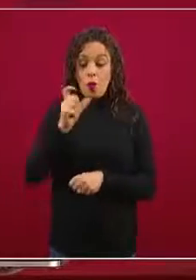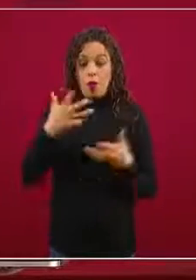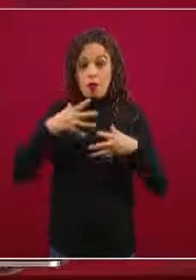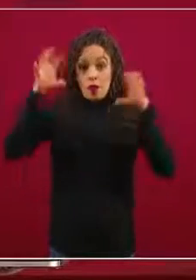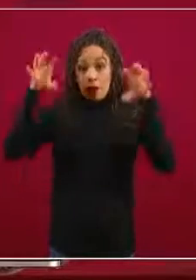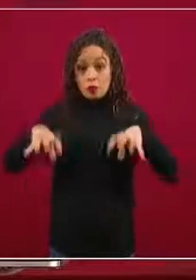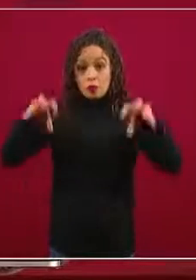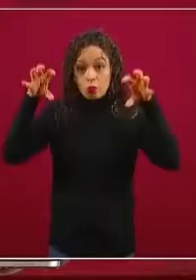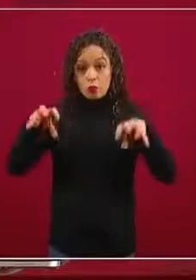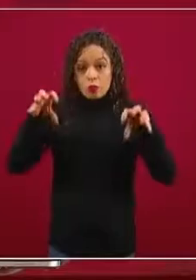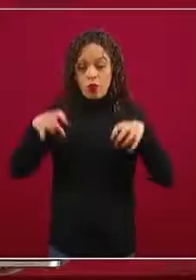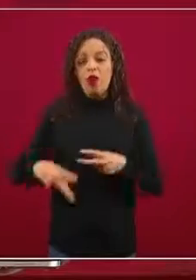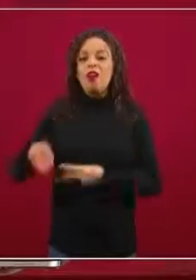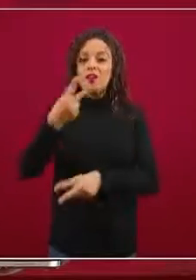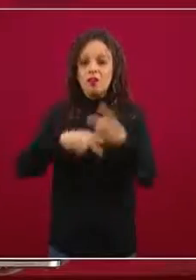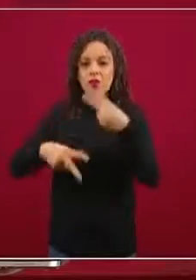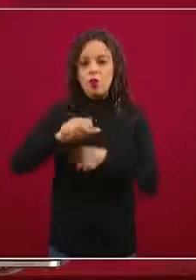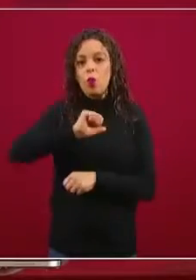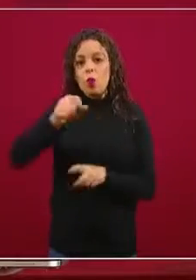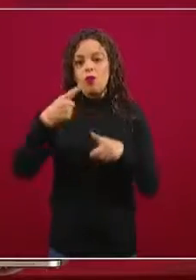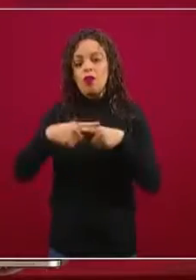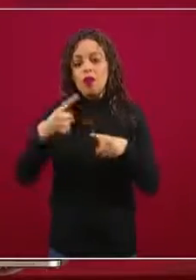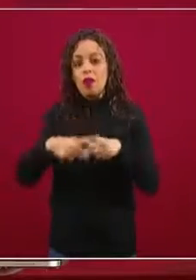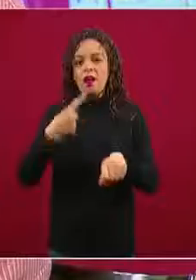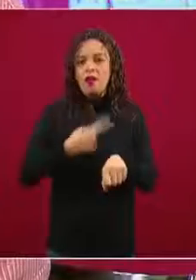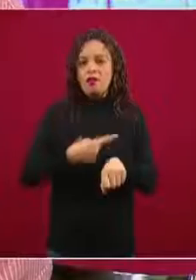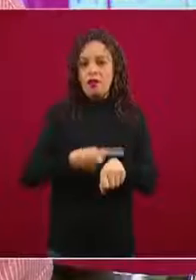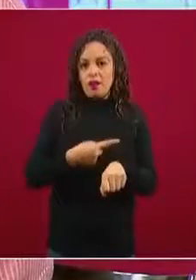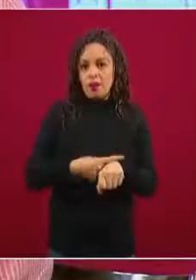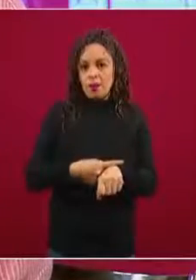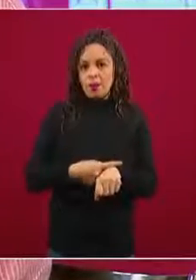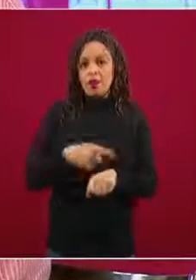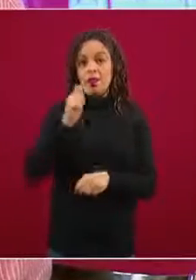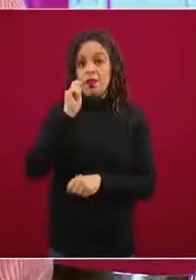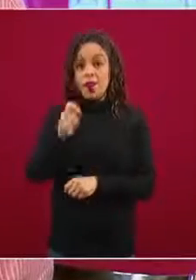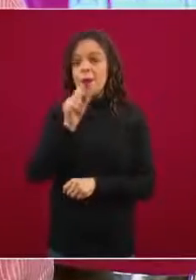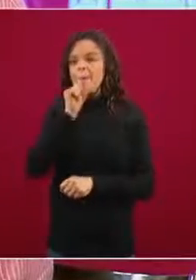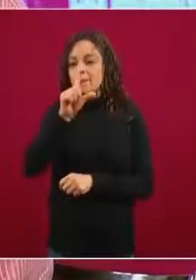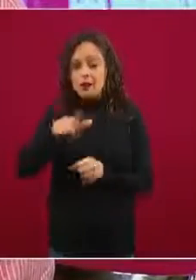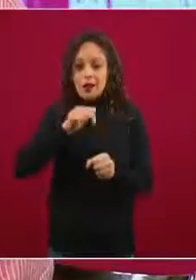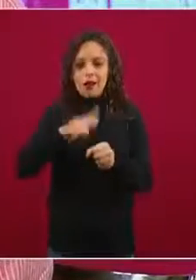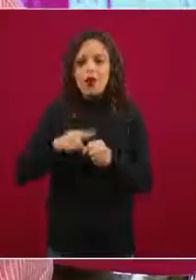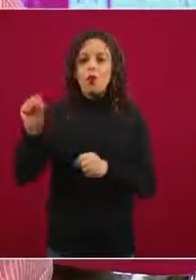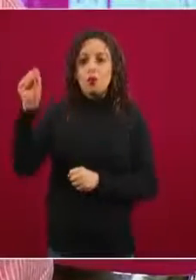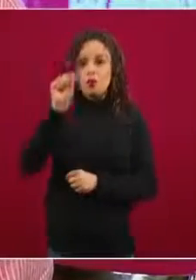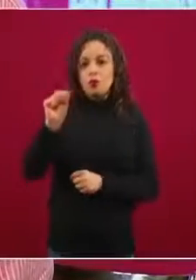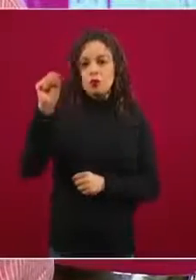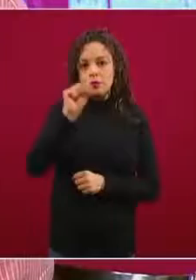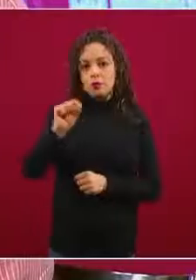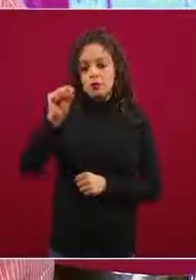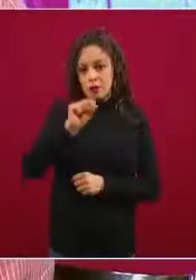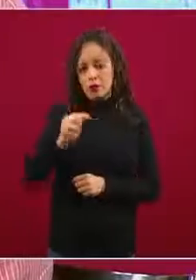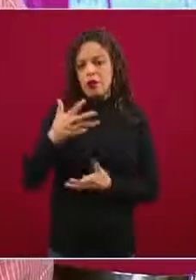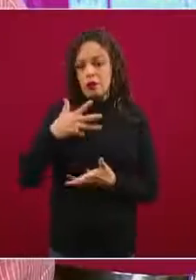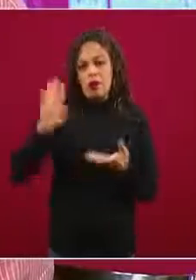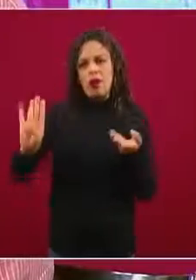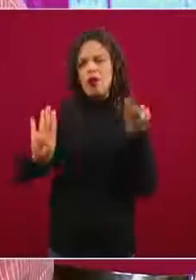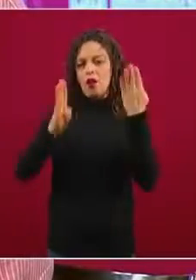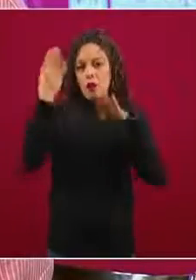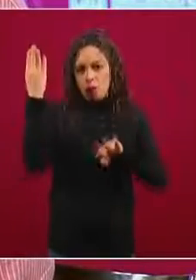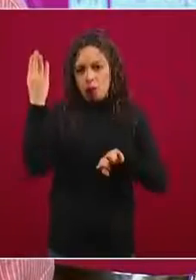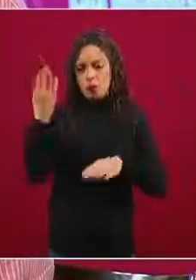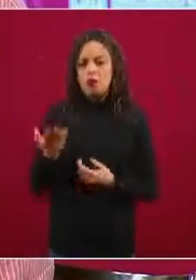de otras enfermedades transmitidas por mosquitos que son comunes en nuestro país y muy comunes en el mundo, como el